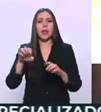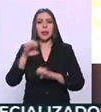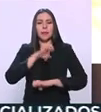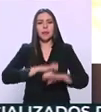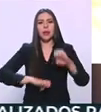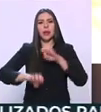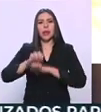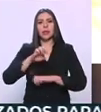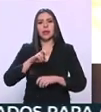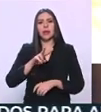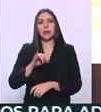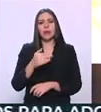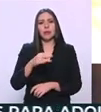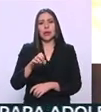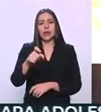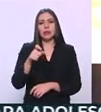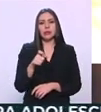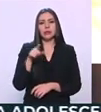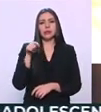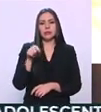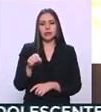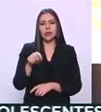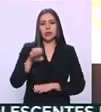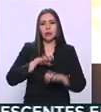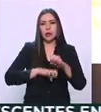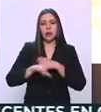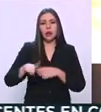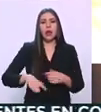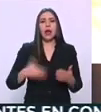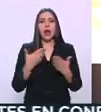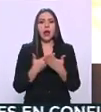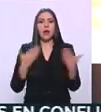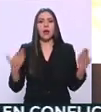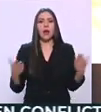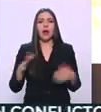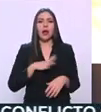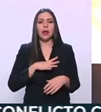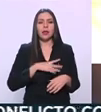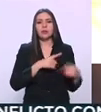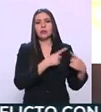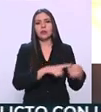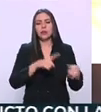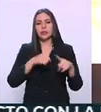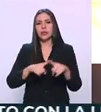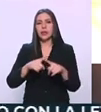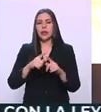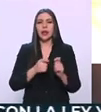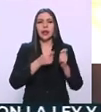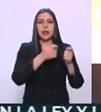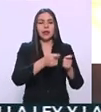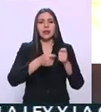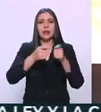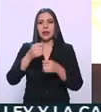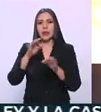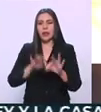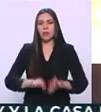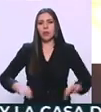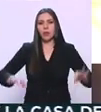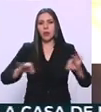empresa productiva del Estado que va a tener ahora varios encargos importantes y tiene